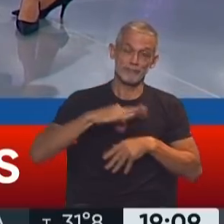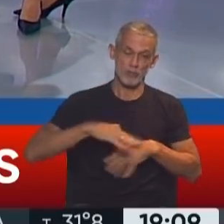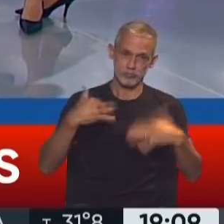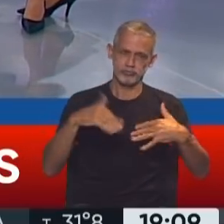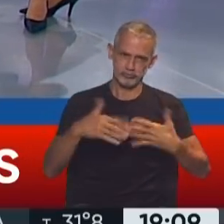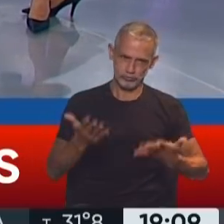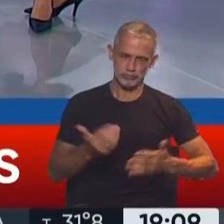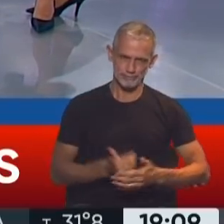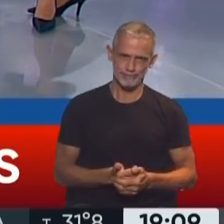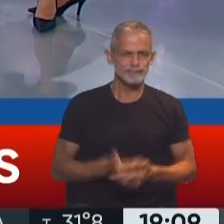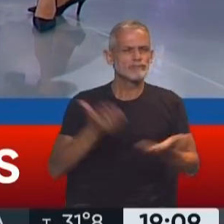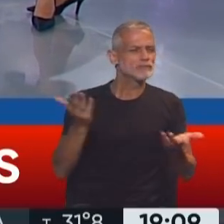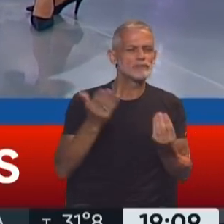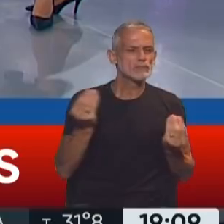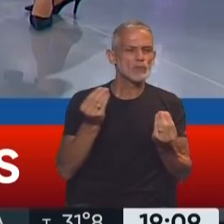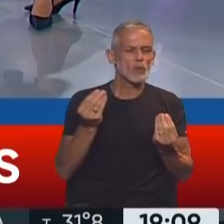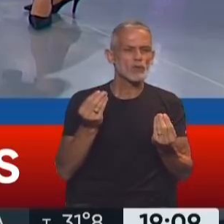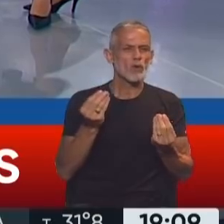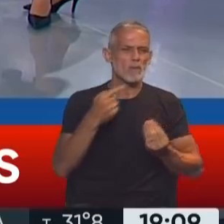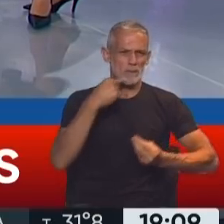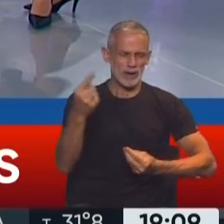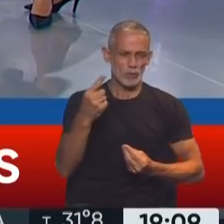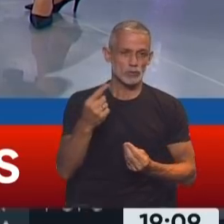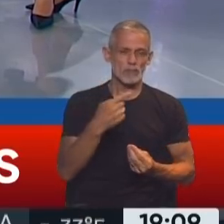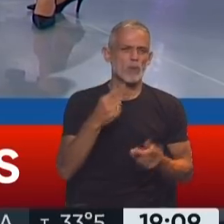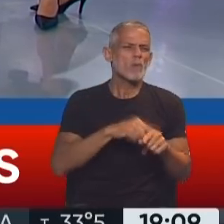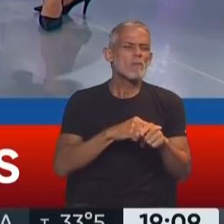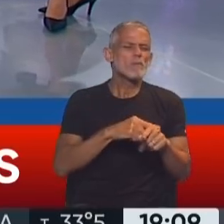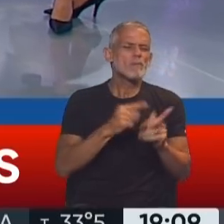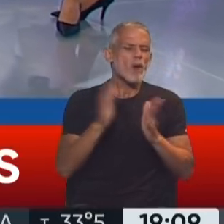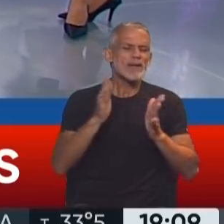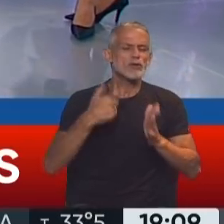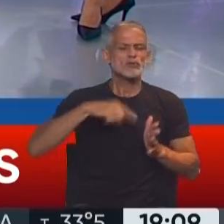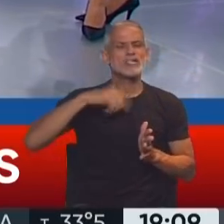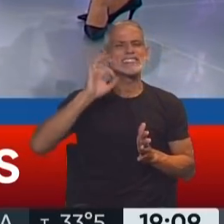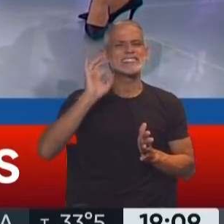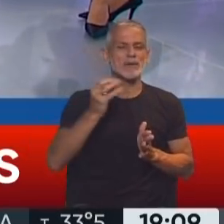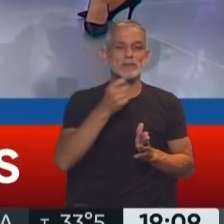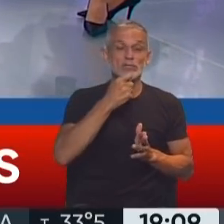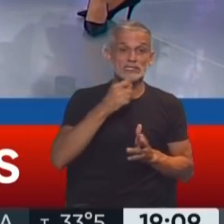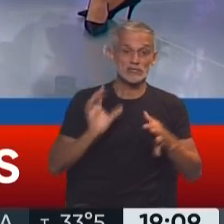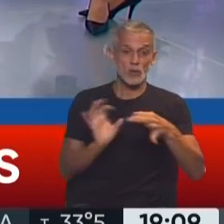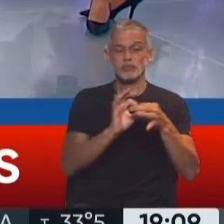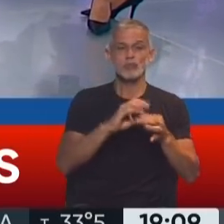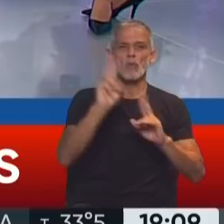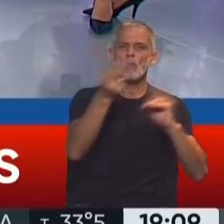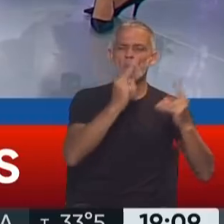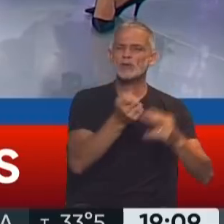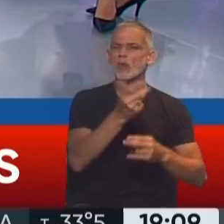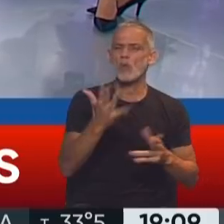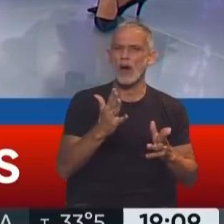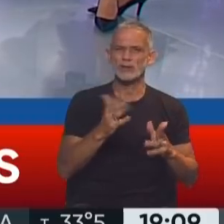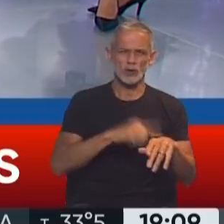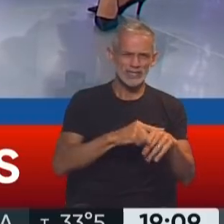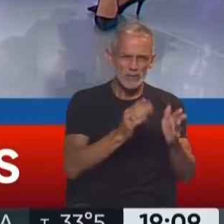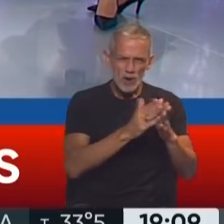verdaderamente. ¿En qué momento, doctor, vamos a saber cómo es la letalidad con esta cantidad de casos? ¿En qué momento